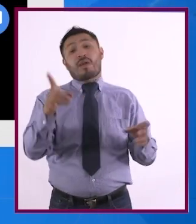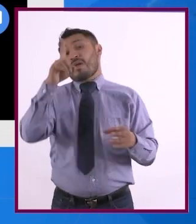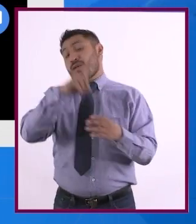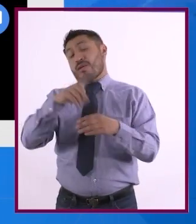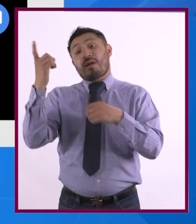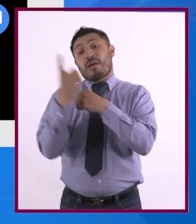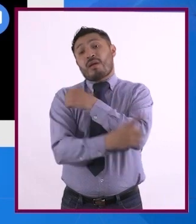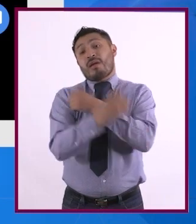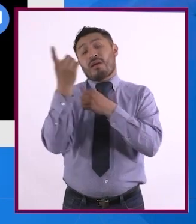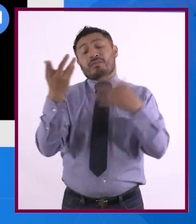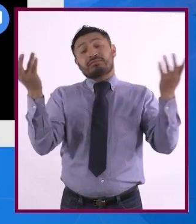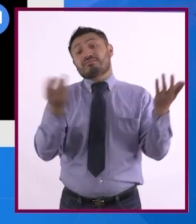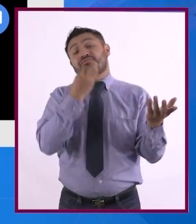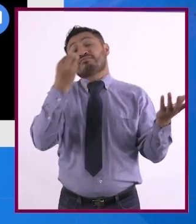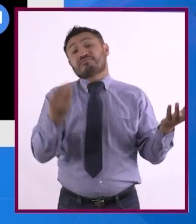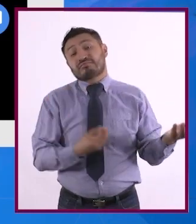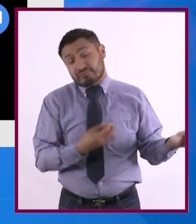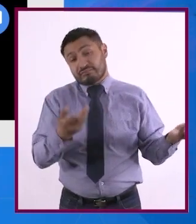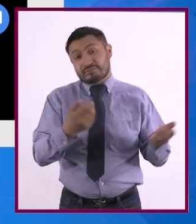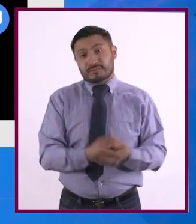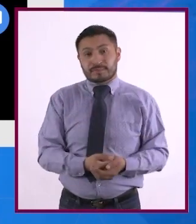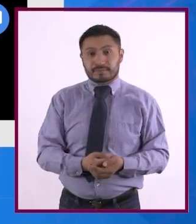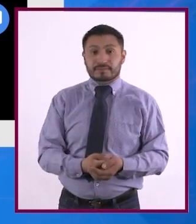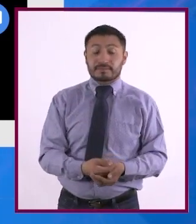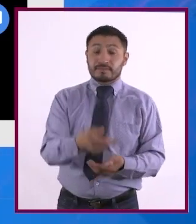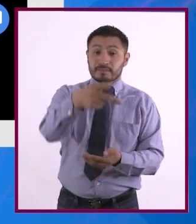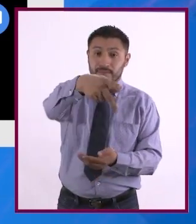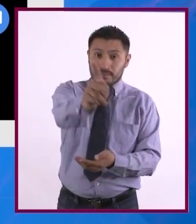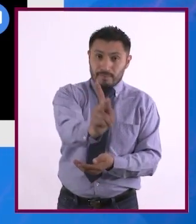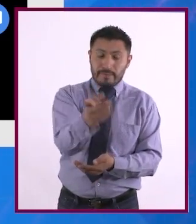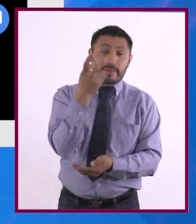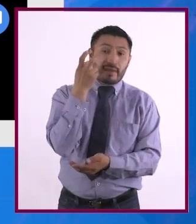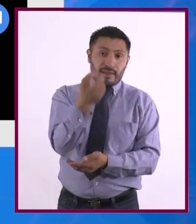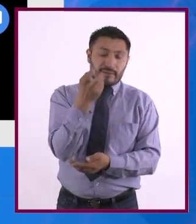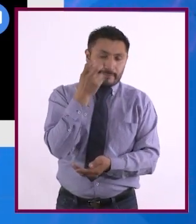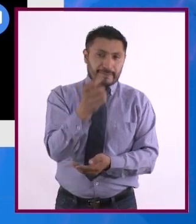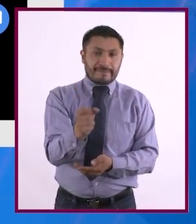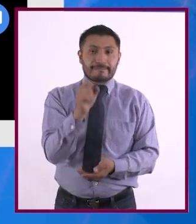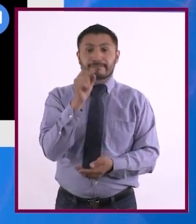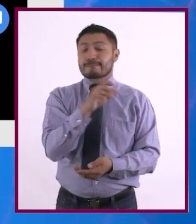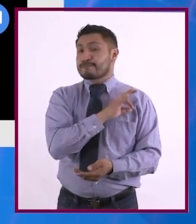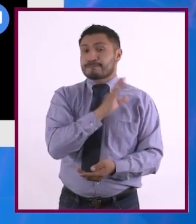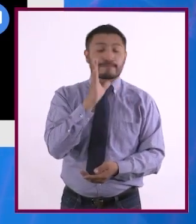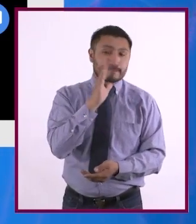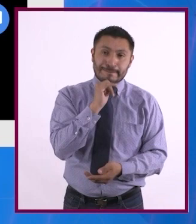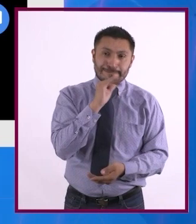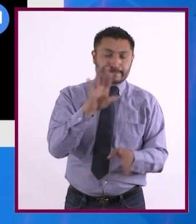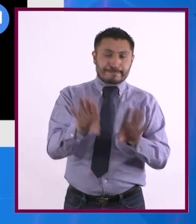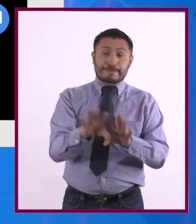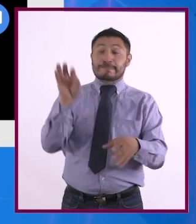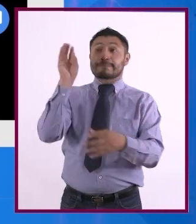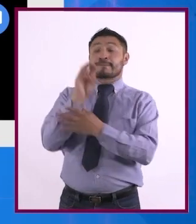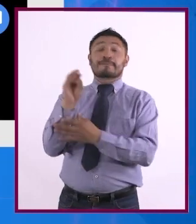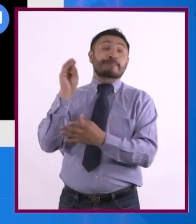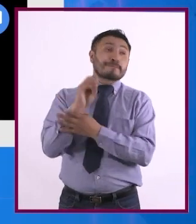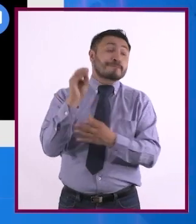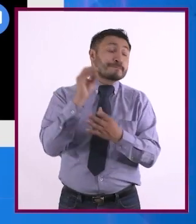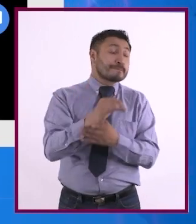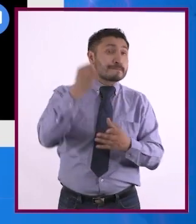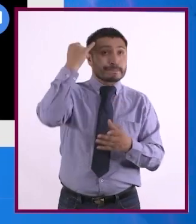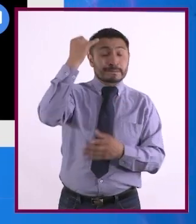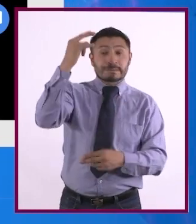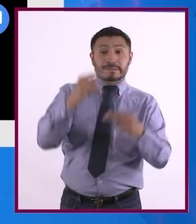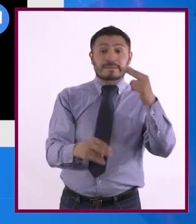haya podido escribir ningún documento al respecto. Sin embargo, esto es algo también que no podemos dejar de lado, las consideraciones también a